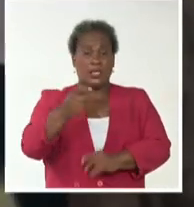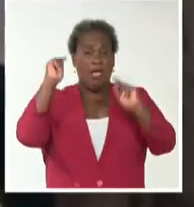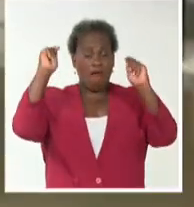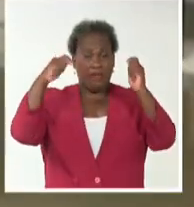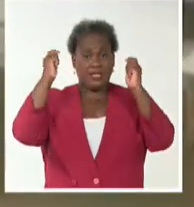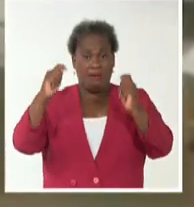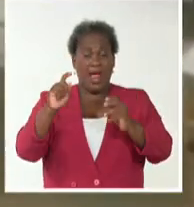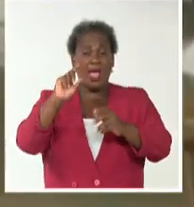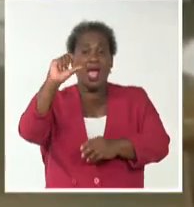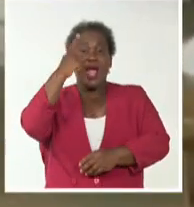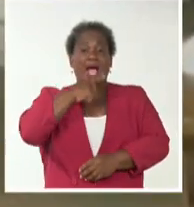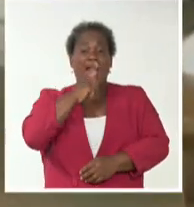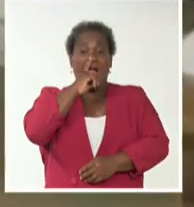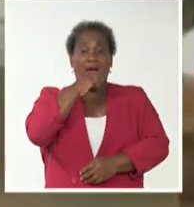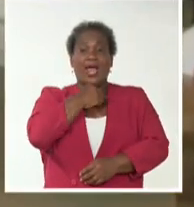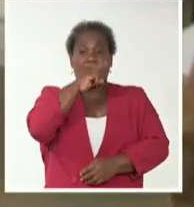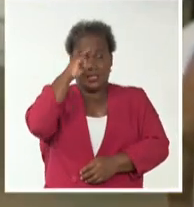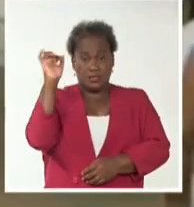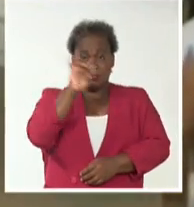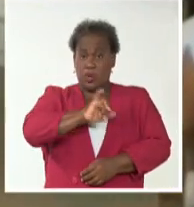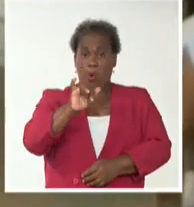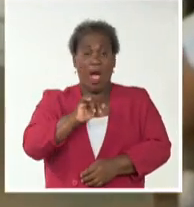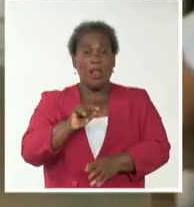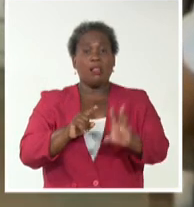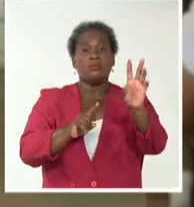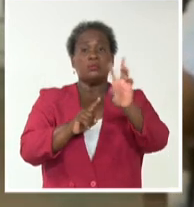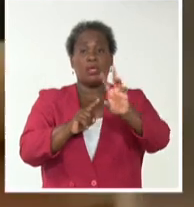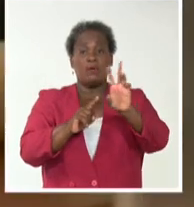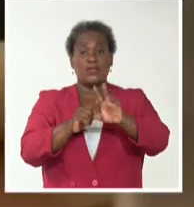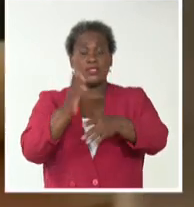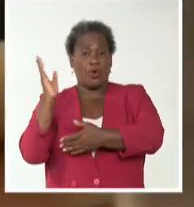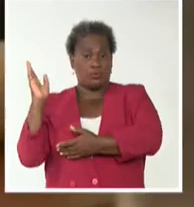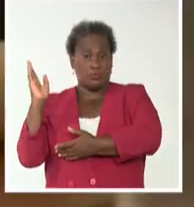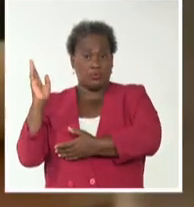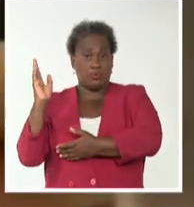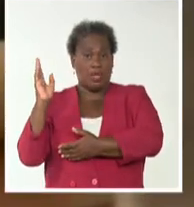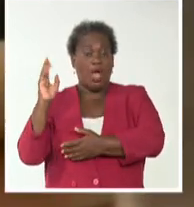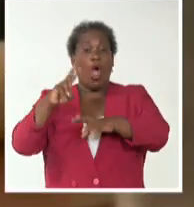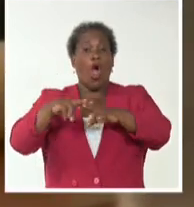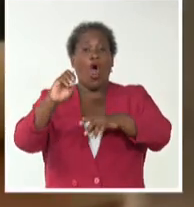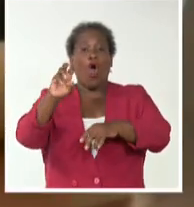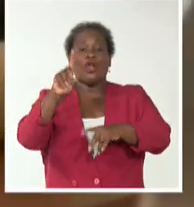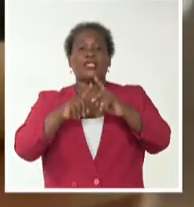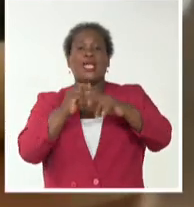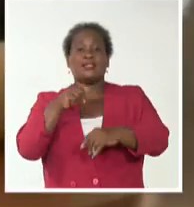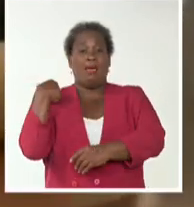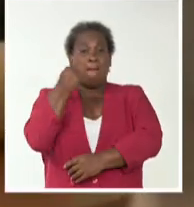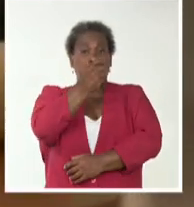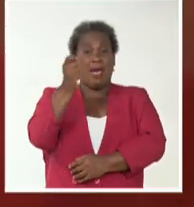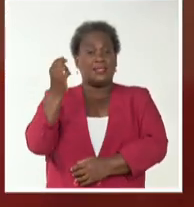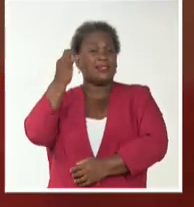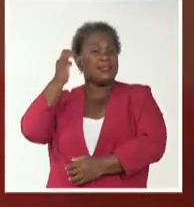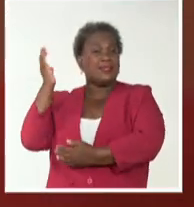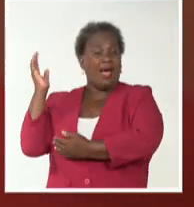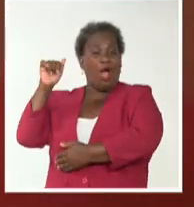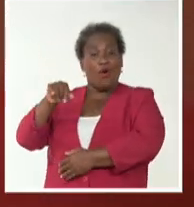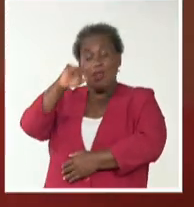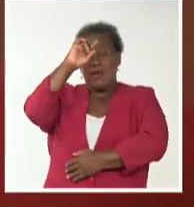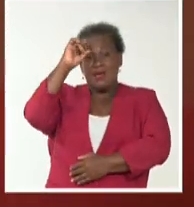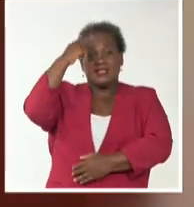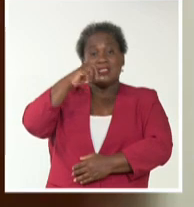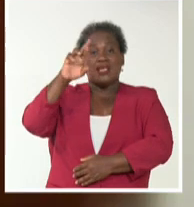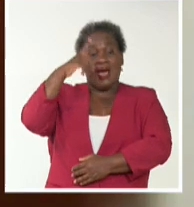Cannes. También la acogió la televisión con personajes como Hortensia en la telenovela Entrega y ahora Sara en Vuelve